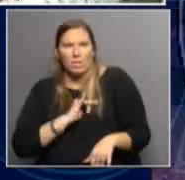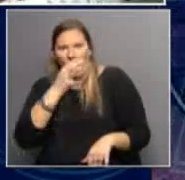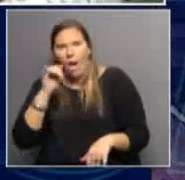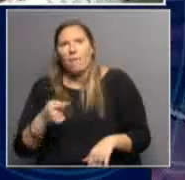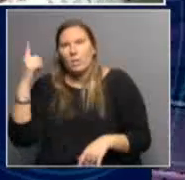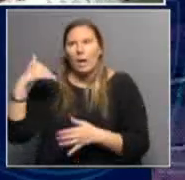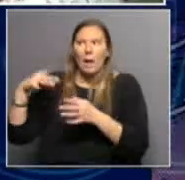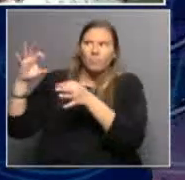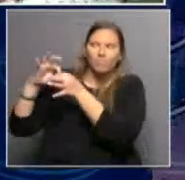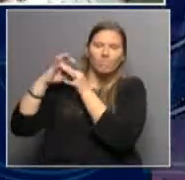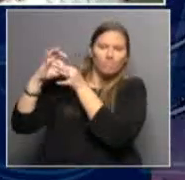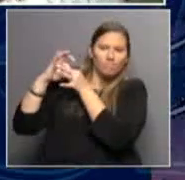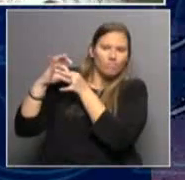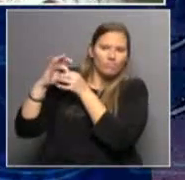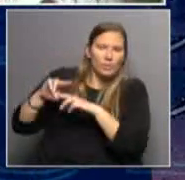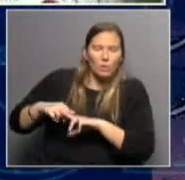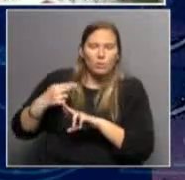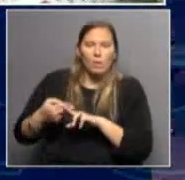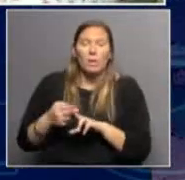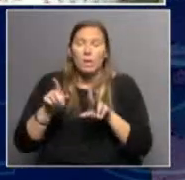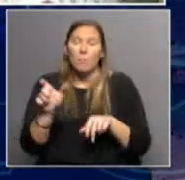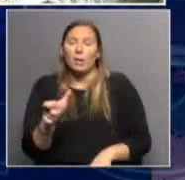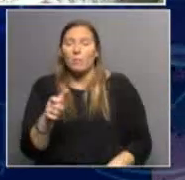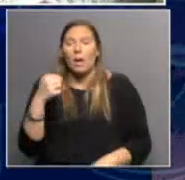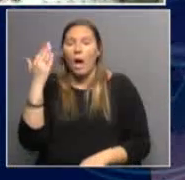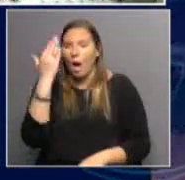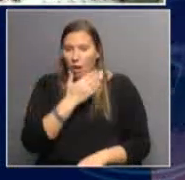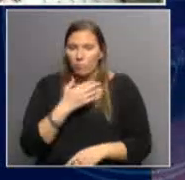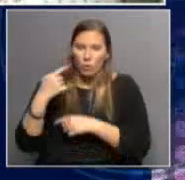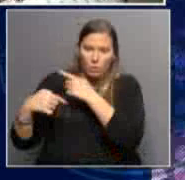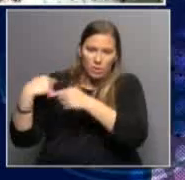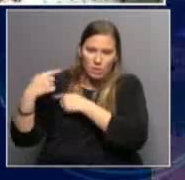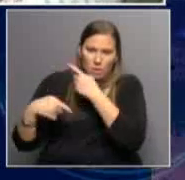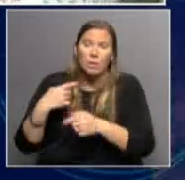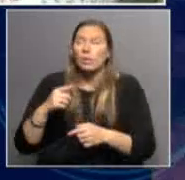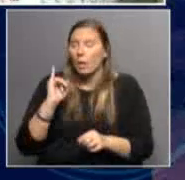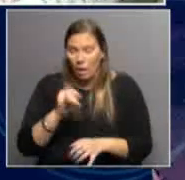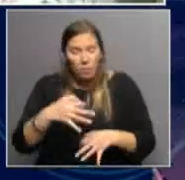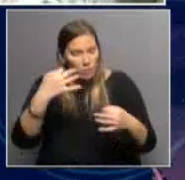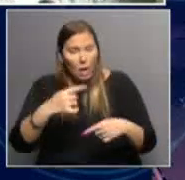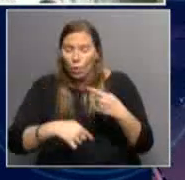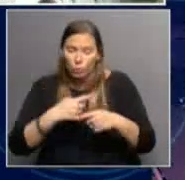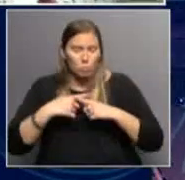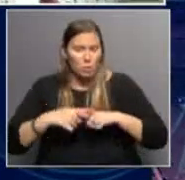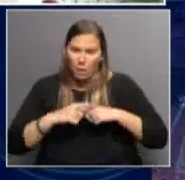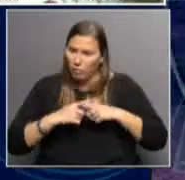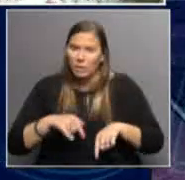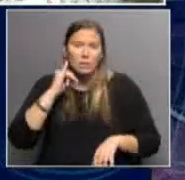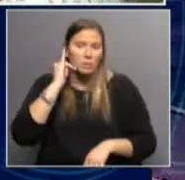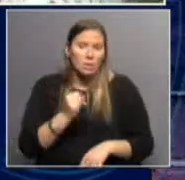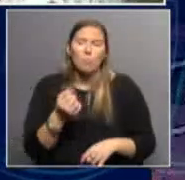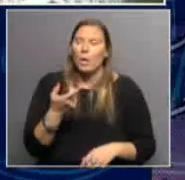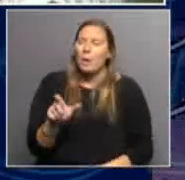importante en esos años. Y el término afrodescendiente, que es un término que es cierto que sigue en debate, porque fue un término